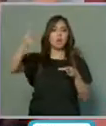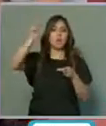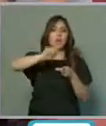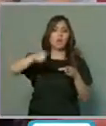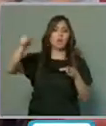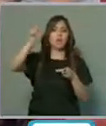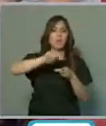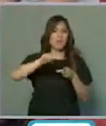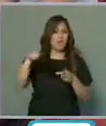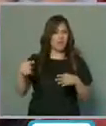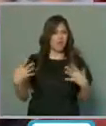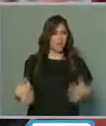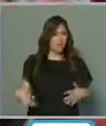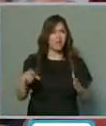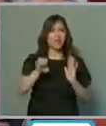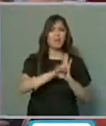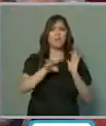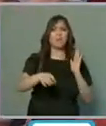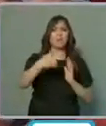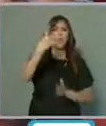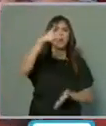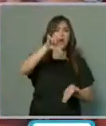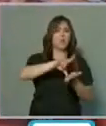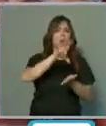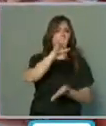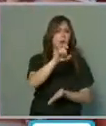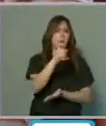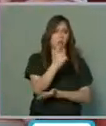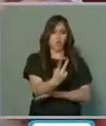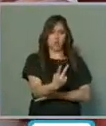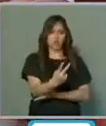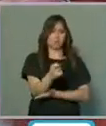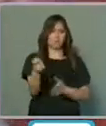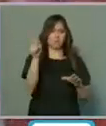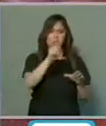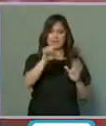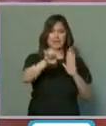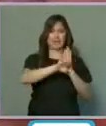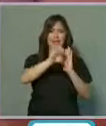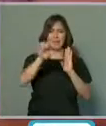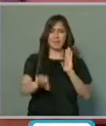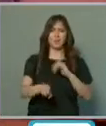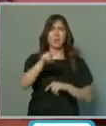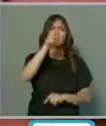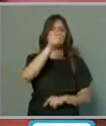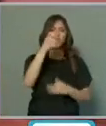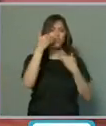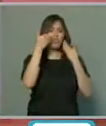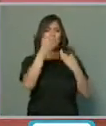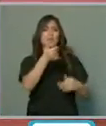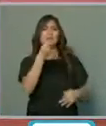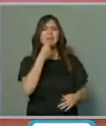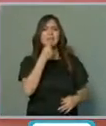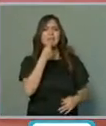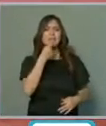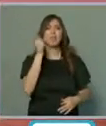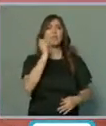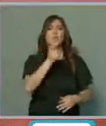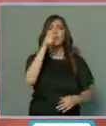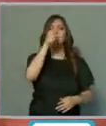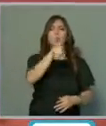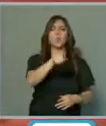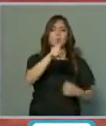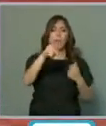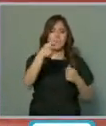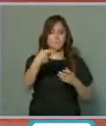a un litro de agua le pones 2, creo, ¿no? tú imagínate, a ver, 12. a un niño, tú que eres mami, tú a tu nena agarras un platito y le